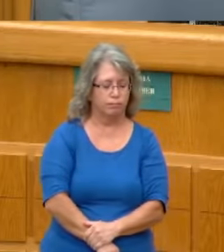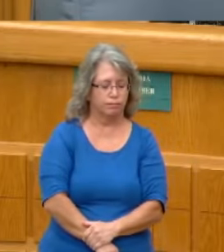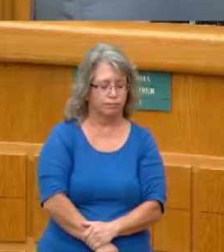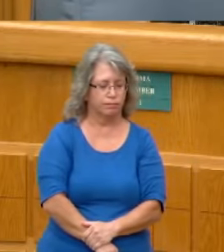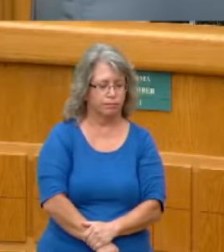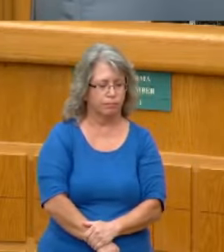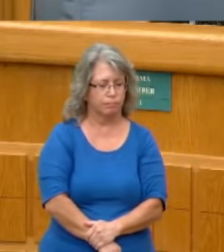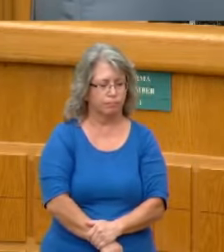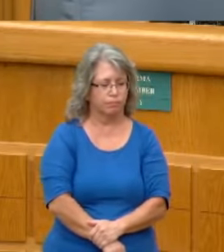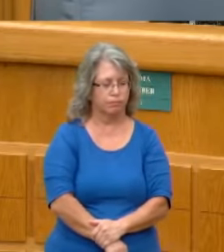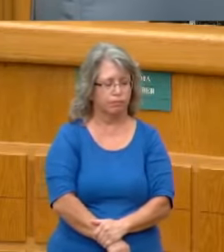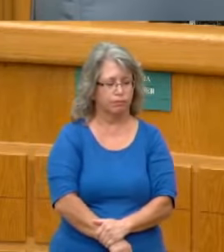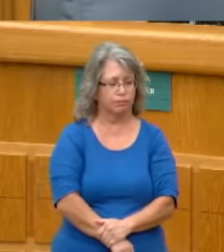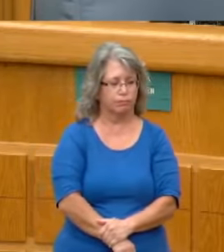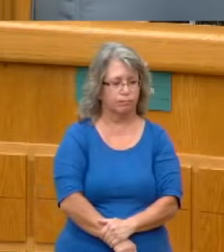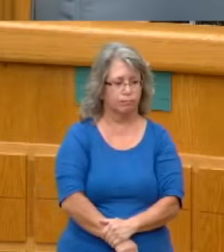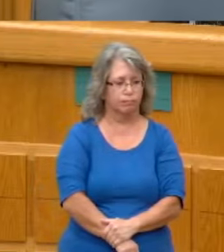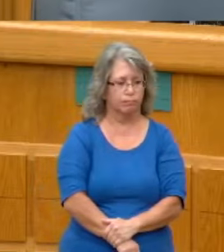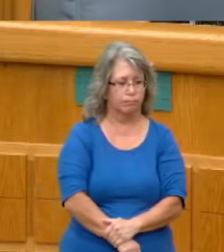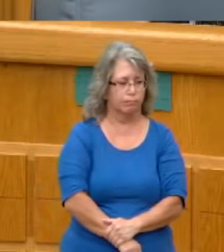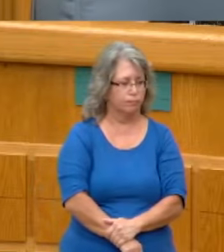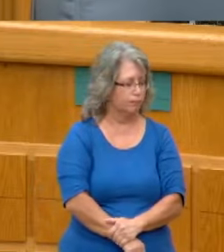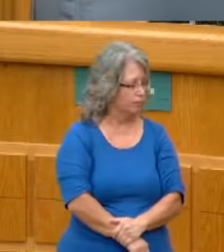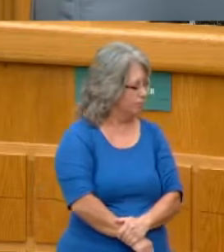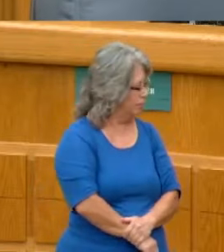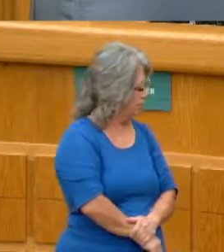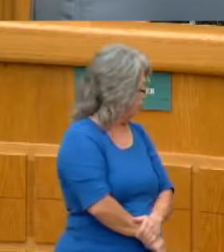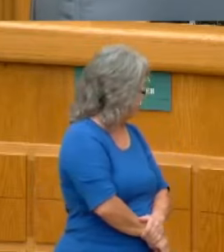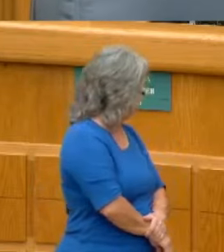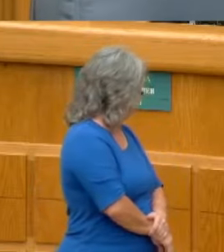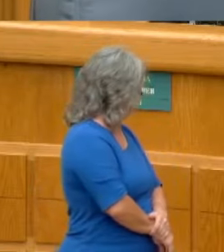si califica para ese tratamiento, se le pide comunicarse al